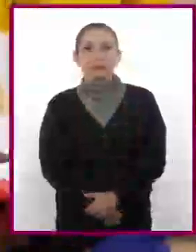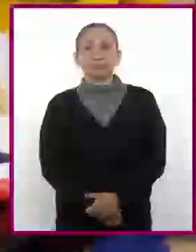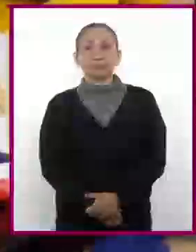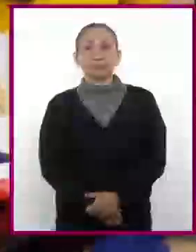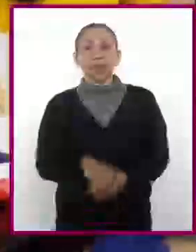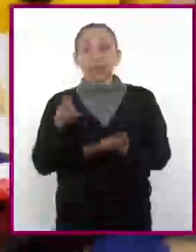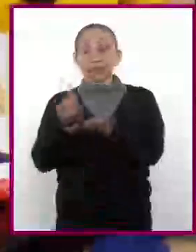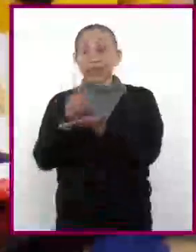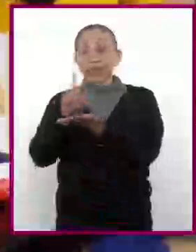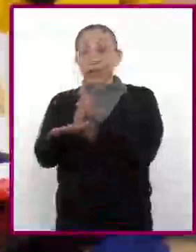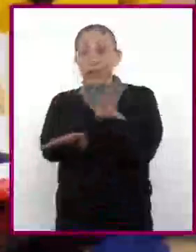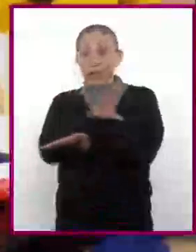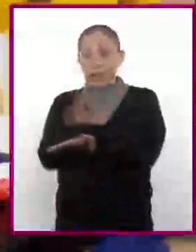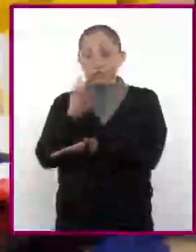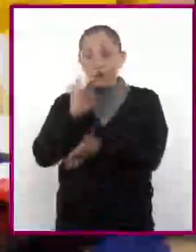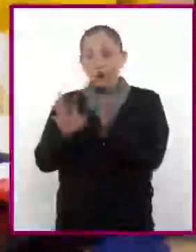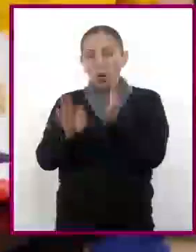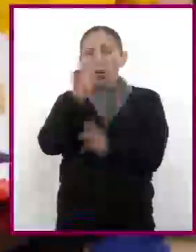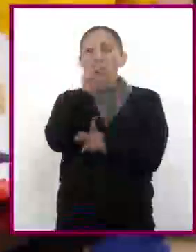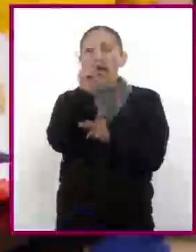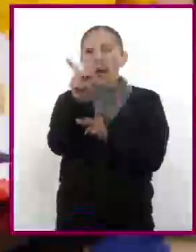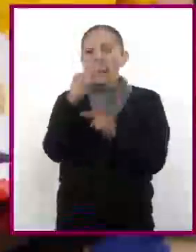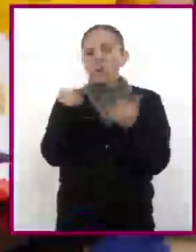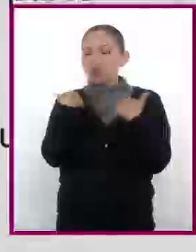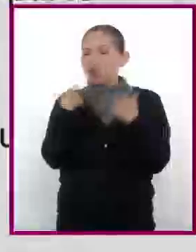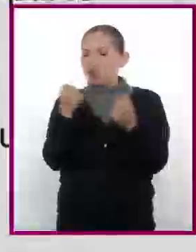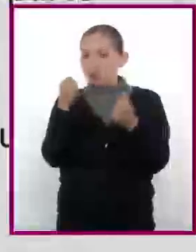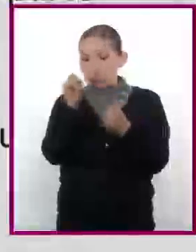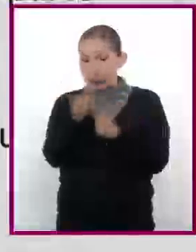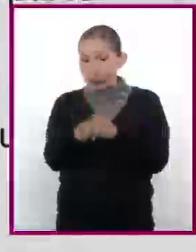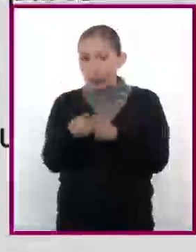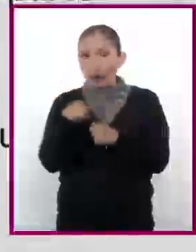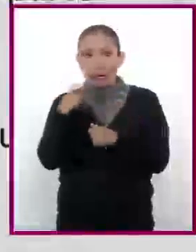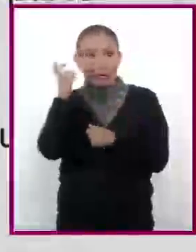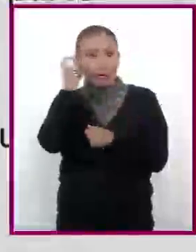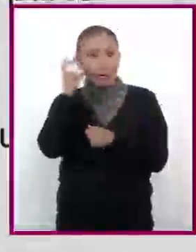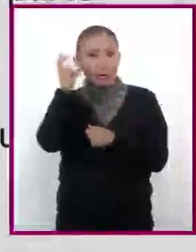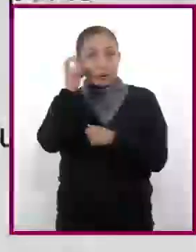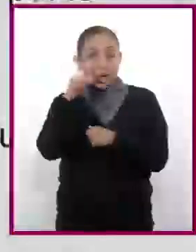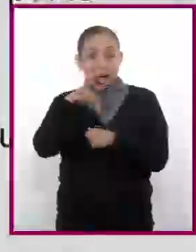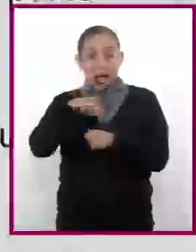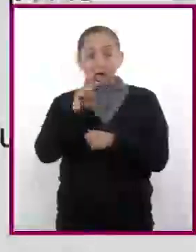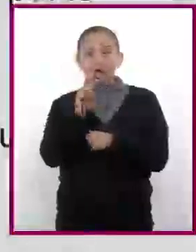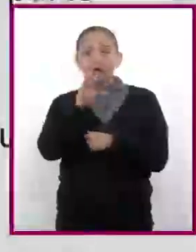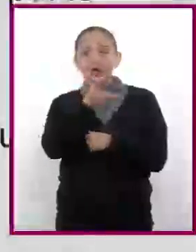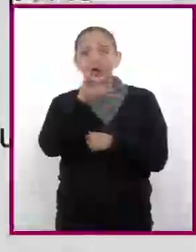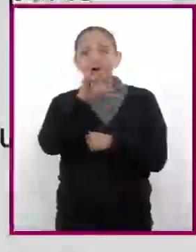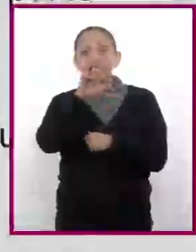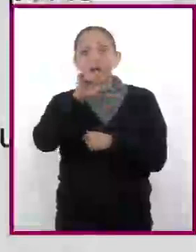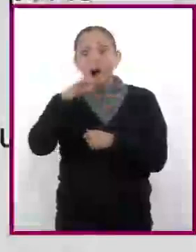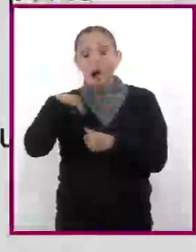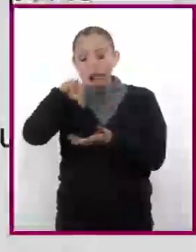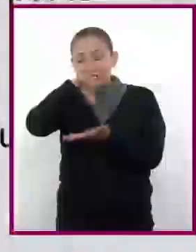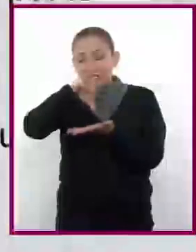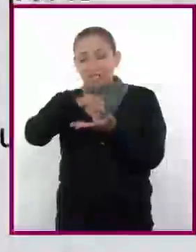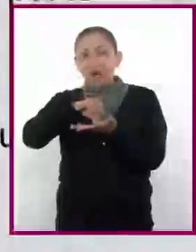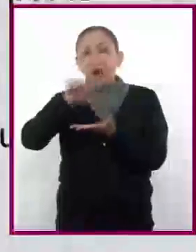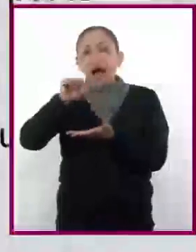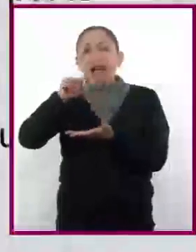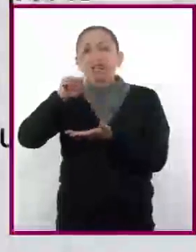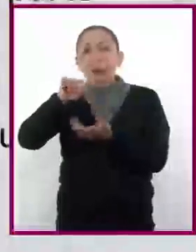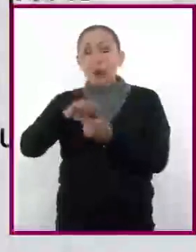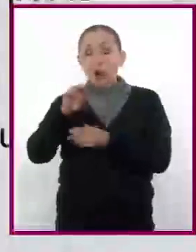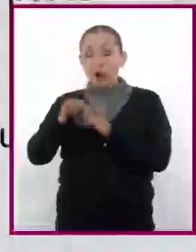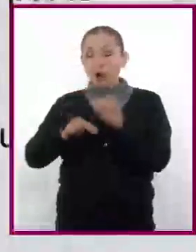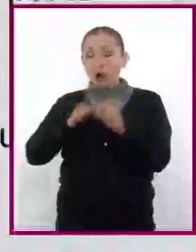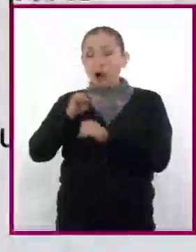En el diccionario general pude encontrar las palabras que no entendía. Escucha, el núcleo es la parte central del átomo. Un